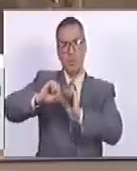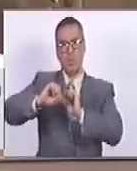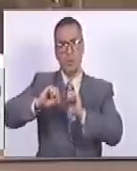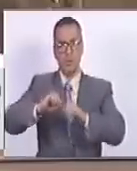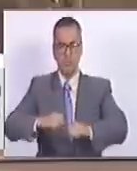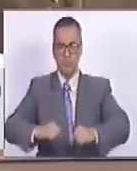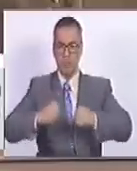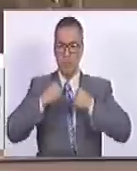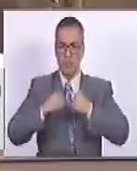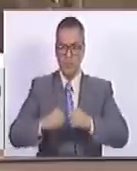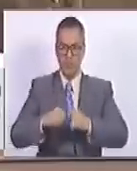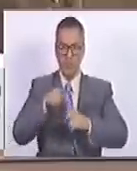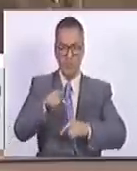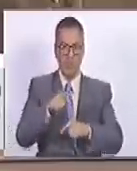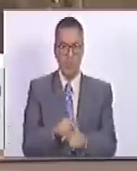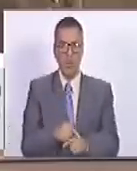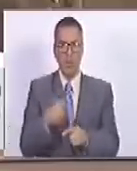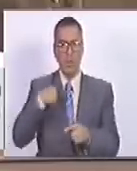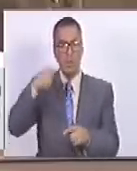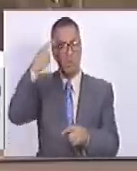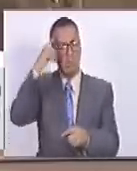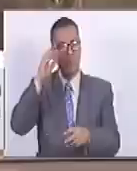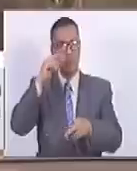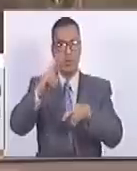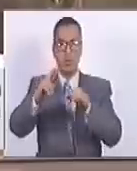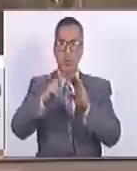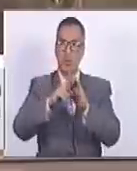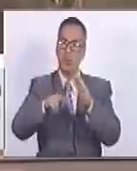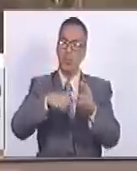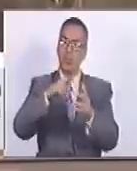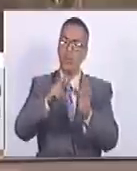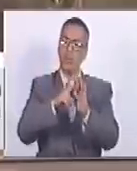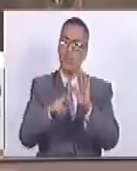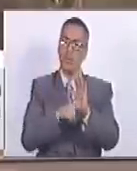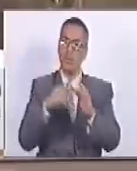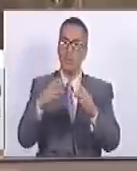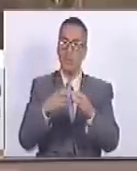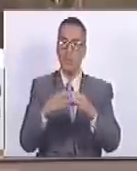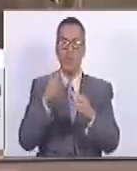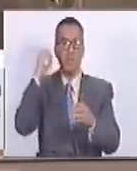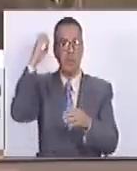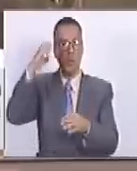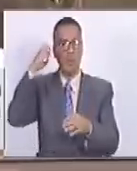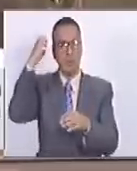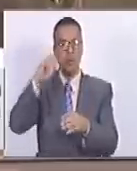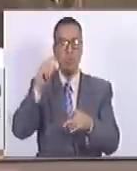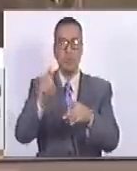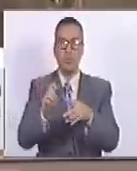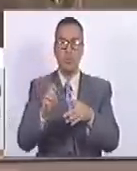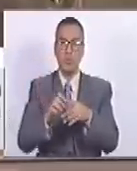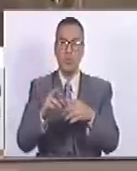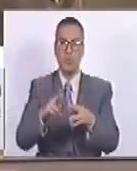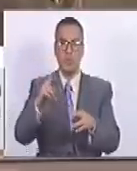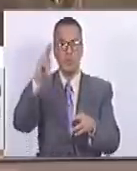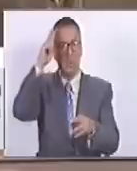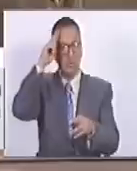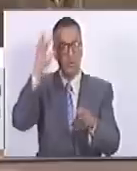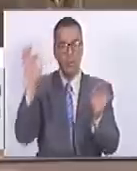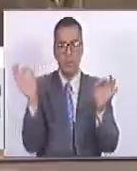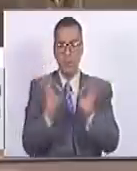manera categórica la pretendida resolución del Parlamento Europeo por su carácter